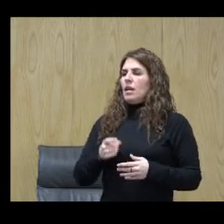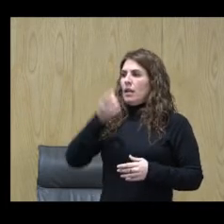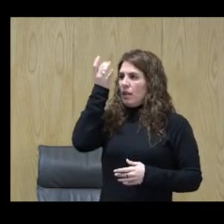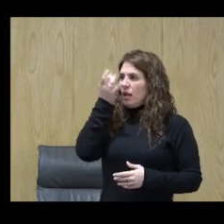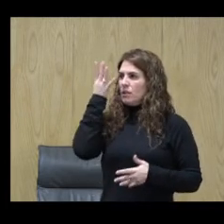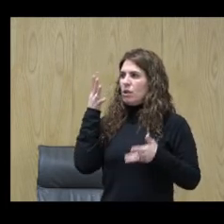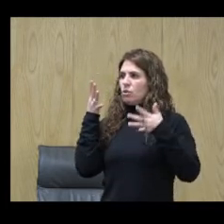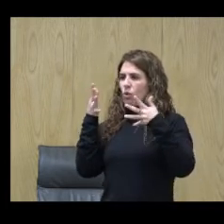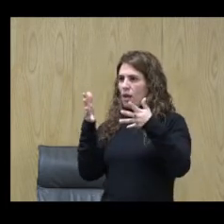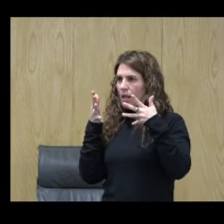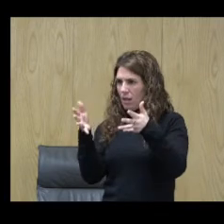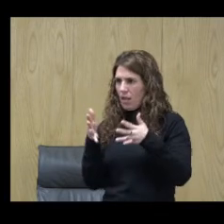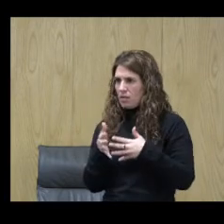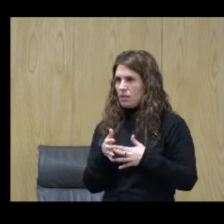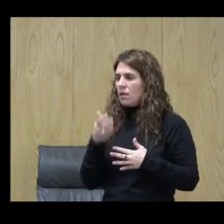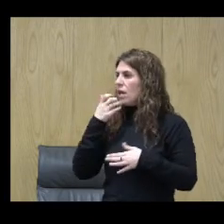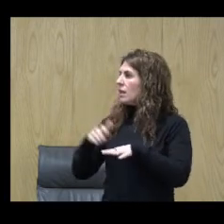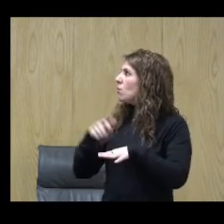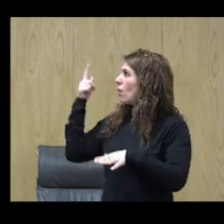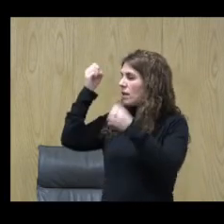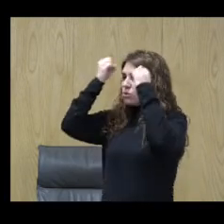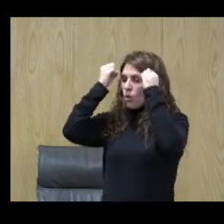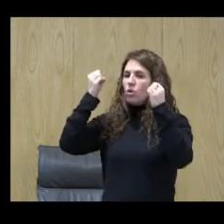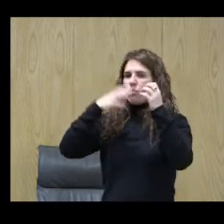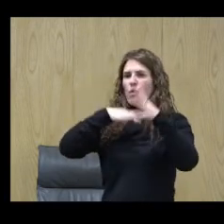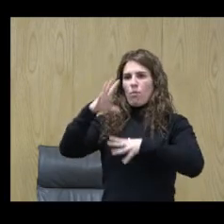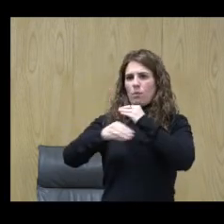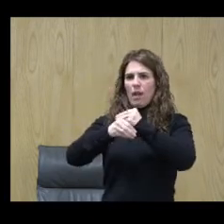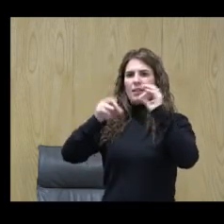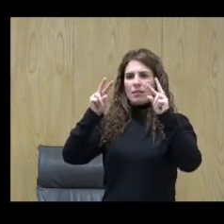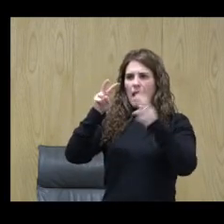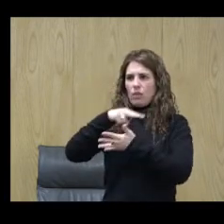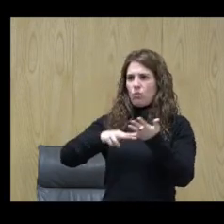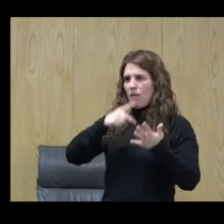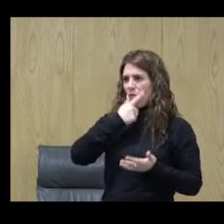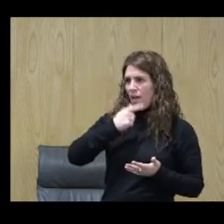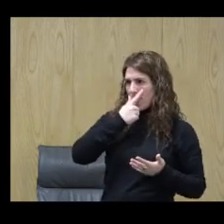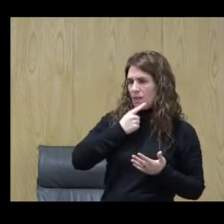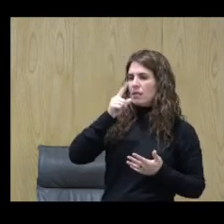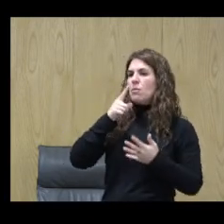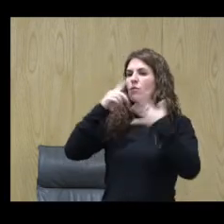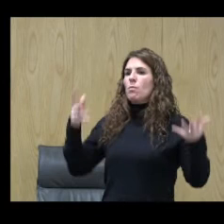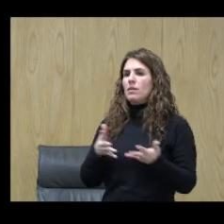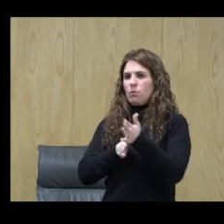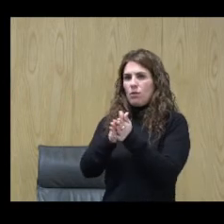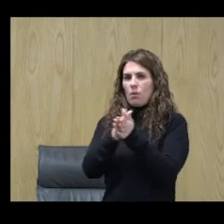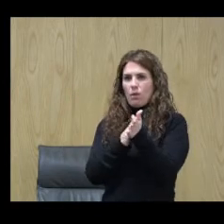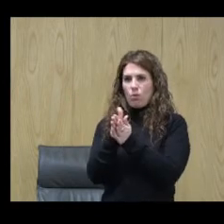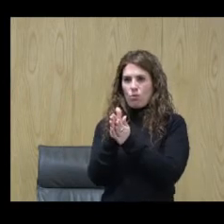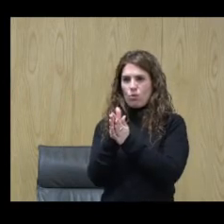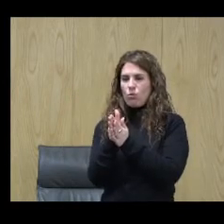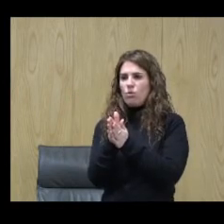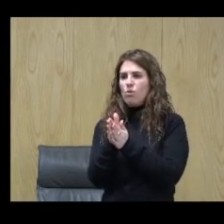puede complementar este tipo de estudios la lectura fácil, claro que sí. Puede fomentar la motivación